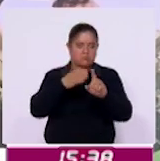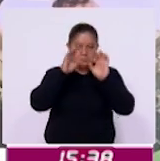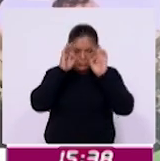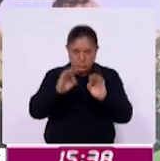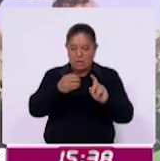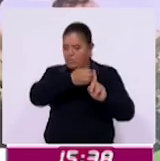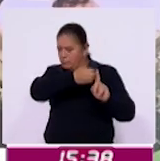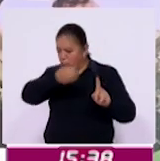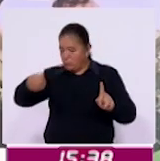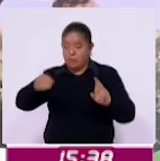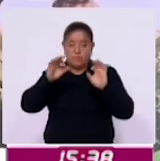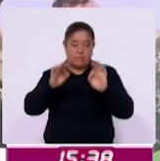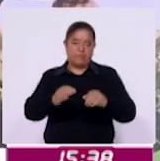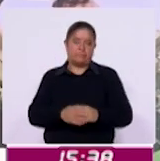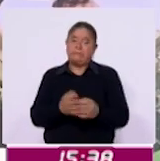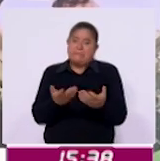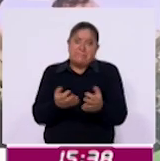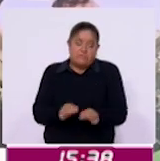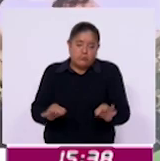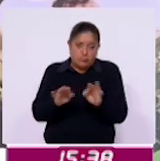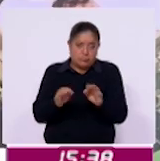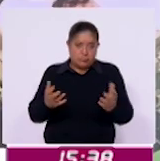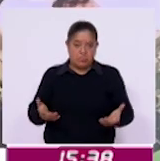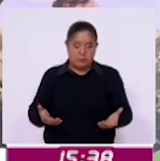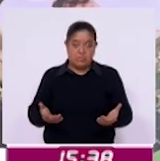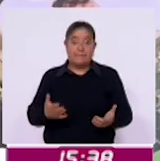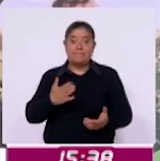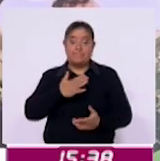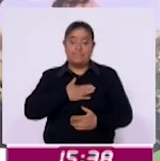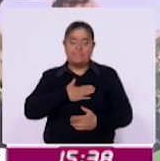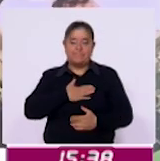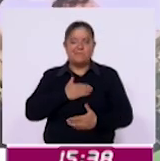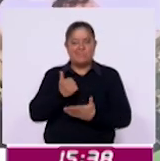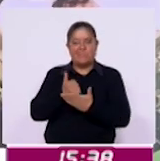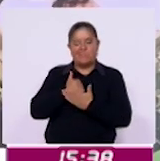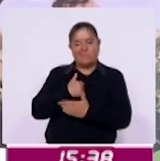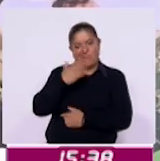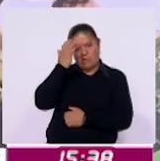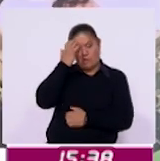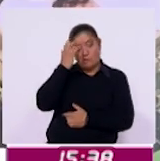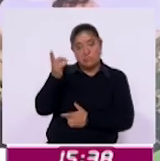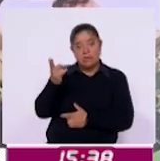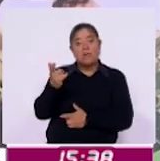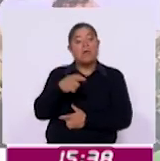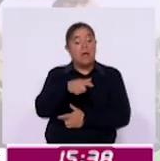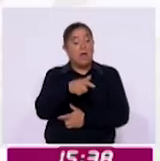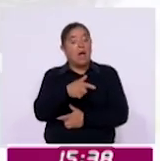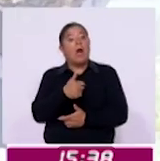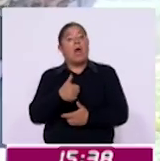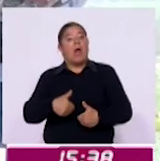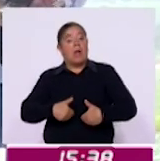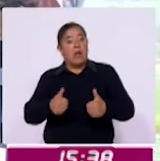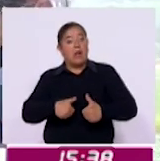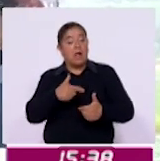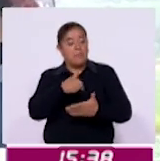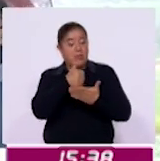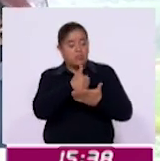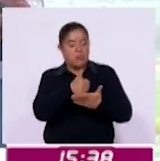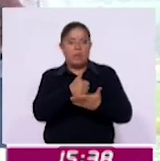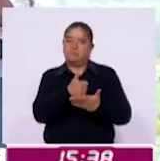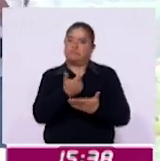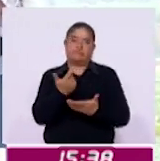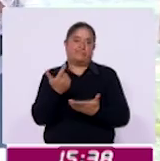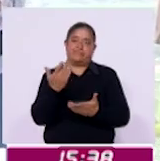eficaz. Eso es muy importante porque nos alienta a saber que el combate al hambre es una prioridad. En el evento,